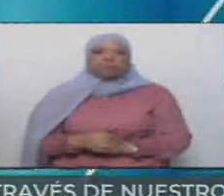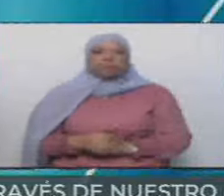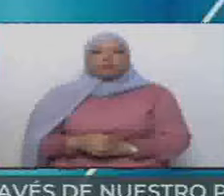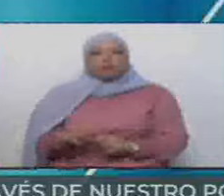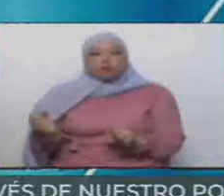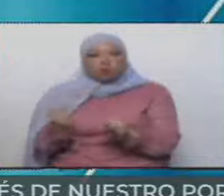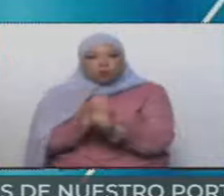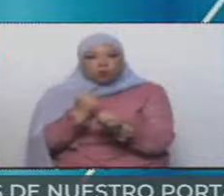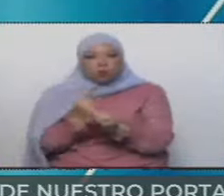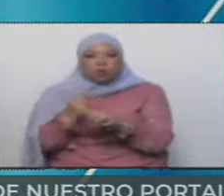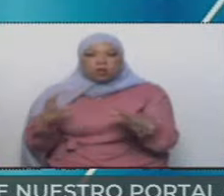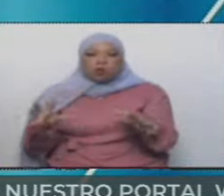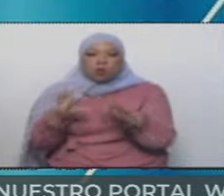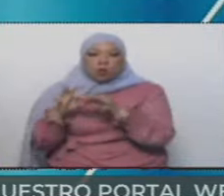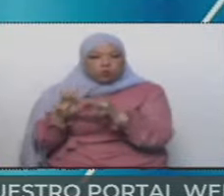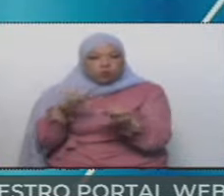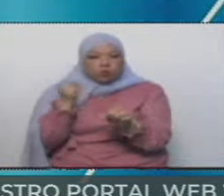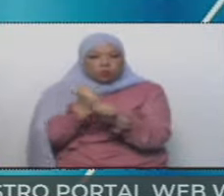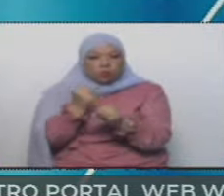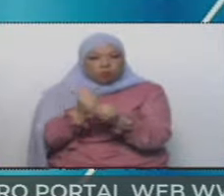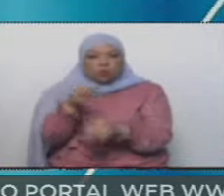concepto de unión perfecta, fusión